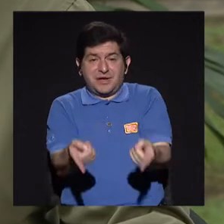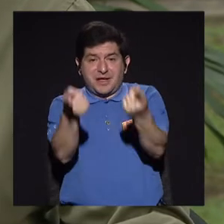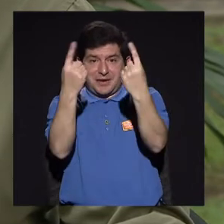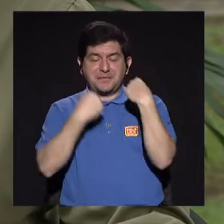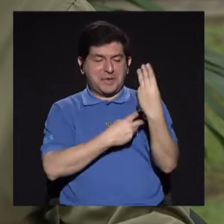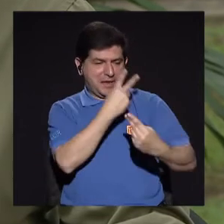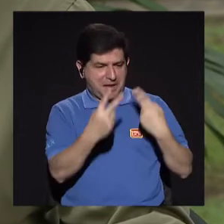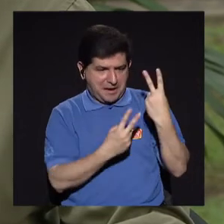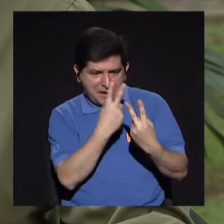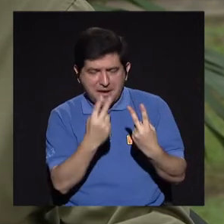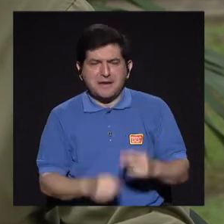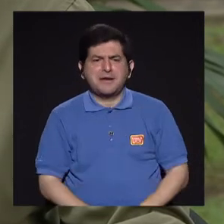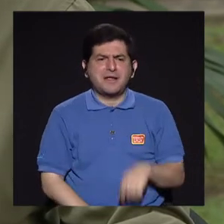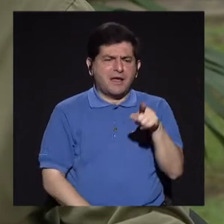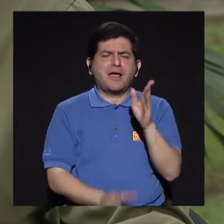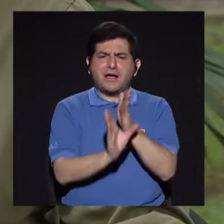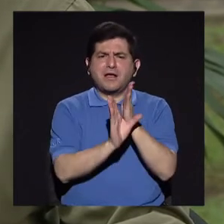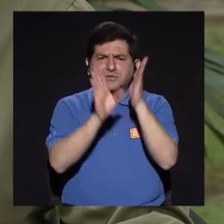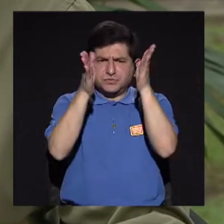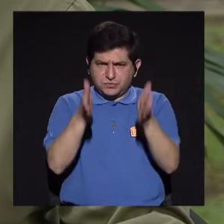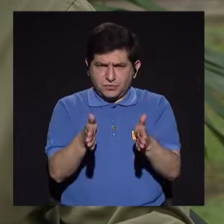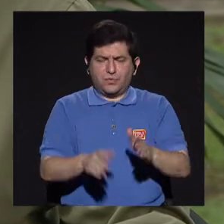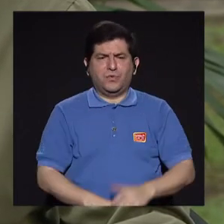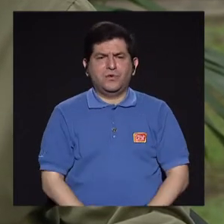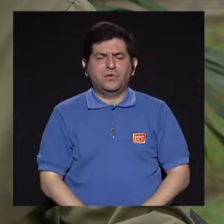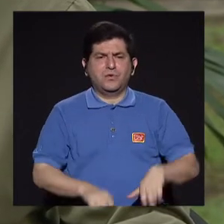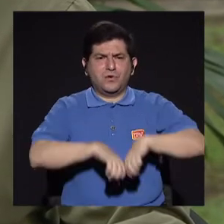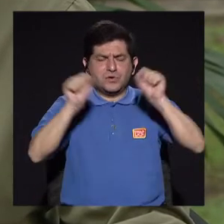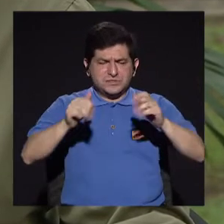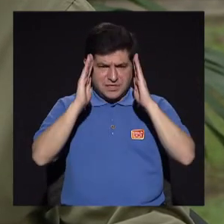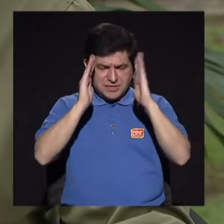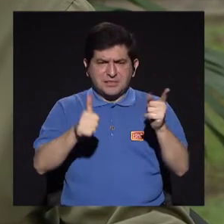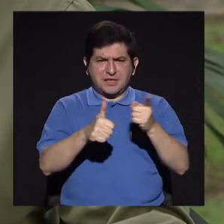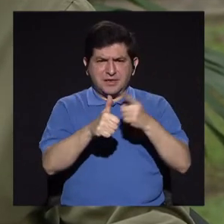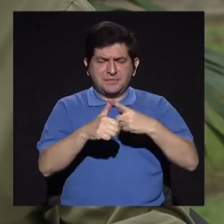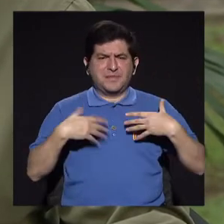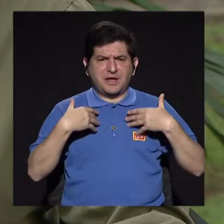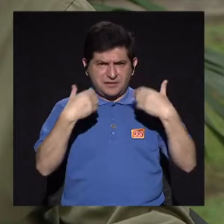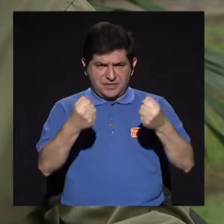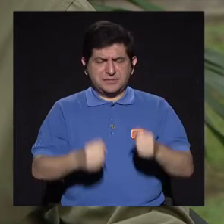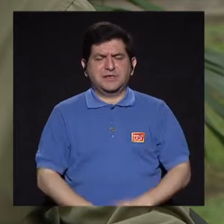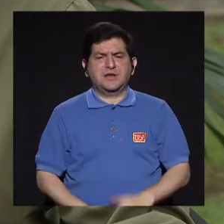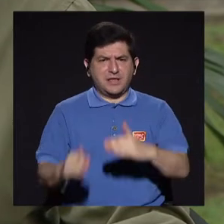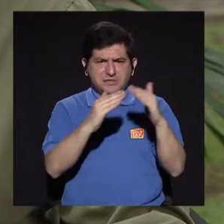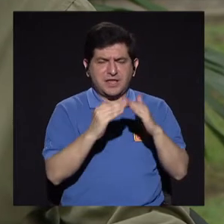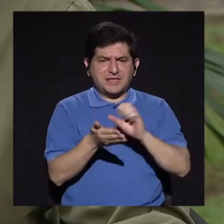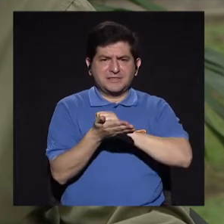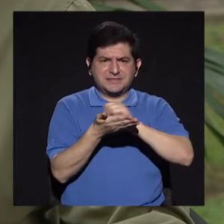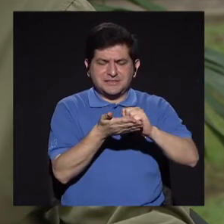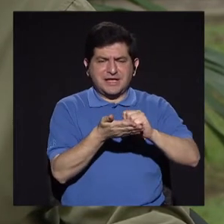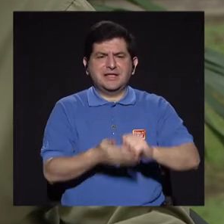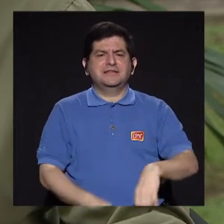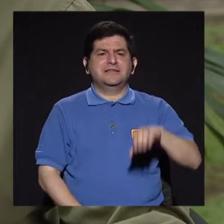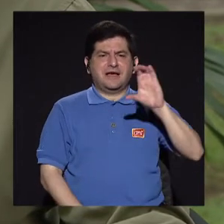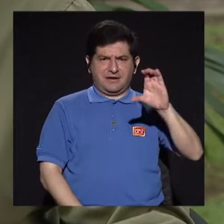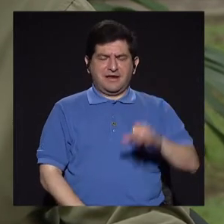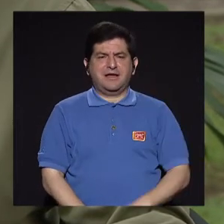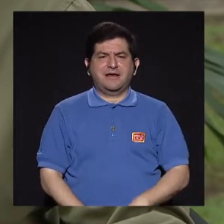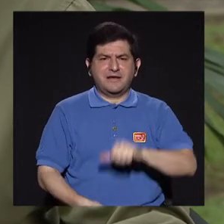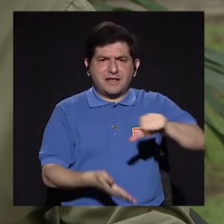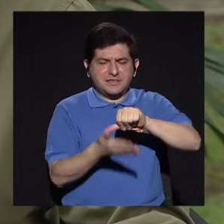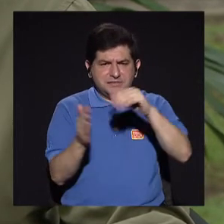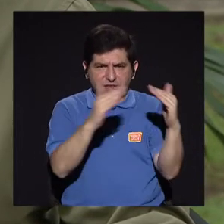viene ahora a visitarnos y ha desempeñado como psicólogo en el Sistema de Atención Primaria de Salud de la ciudad de Santa Clara, en el